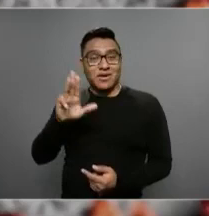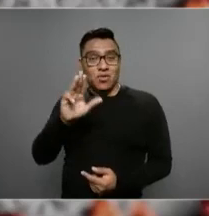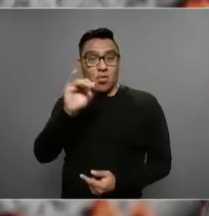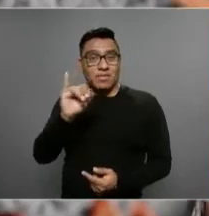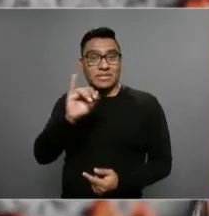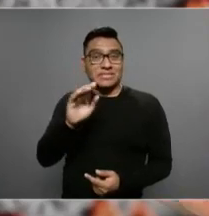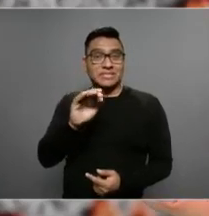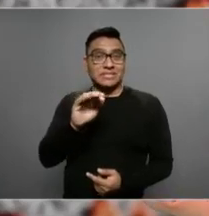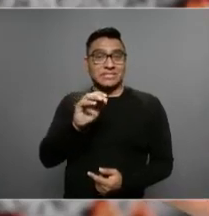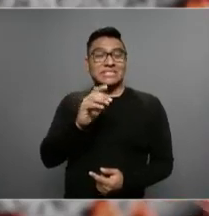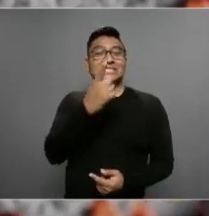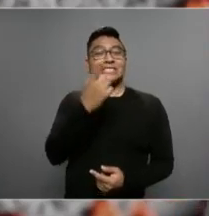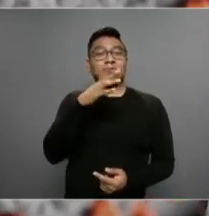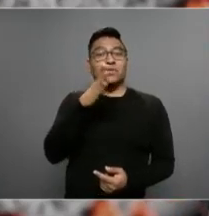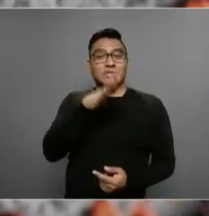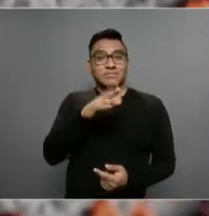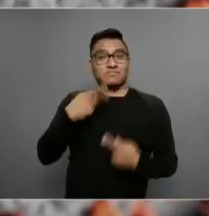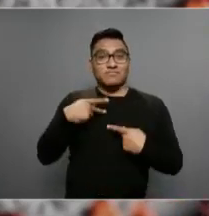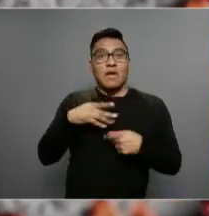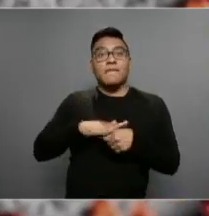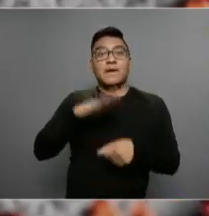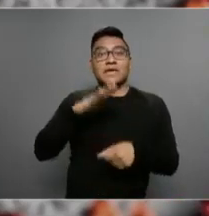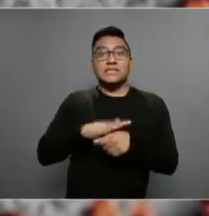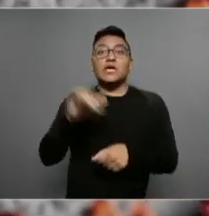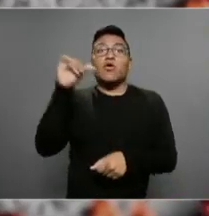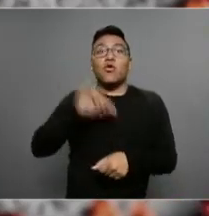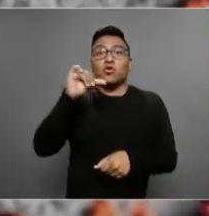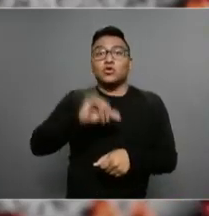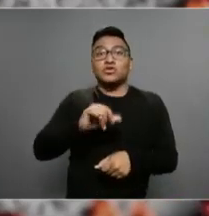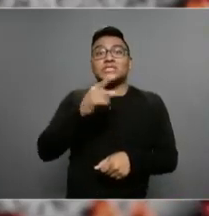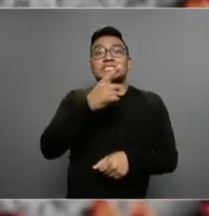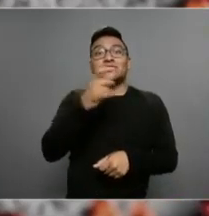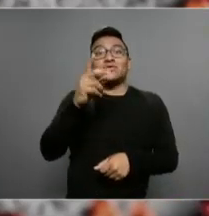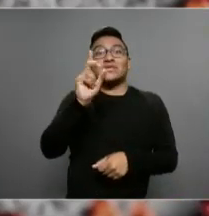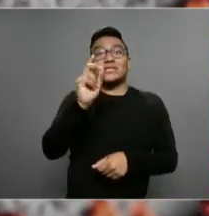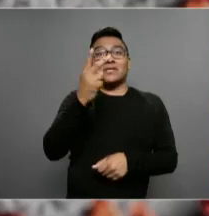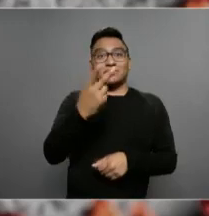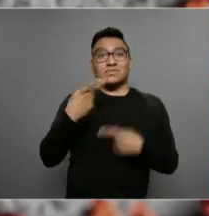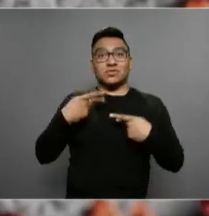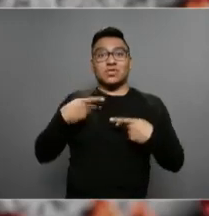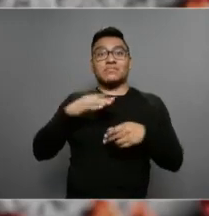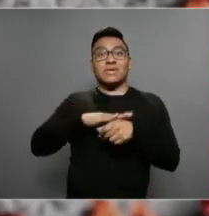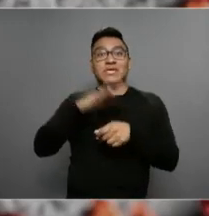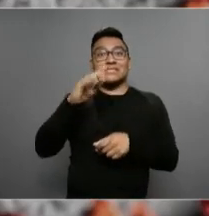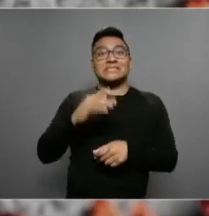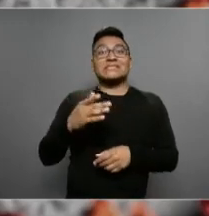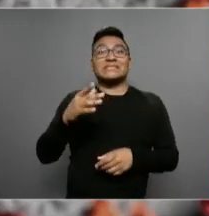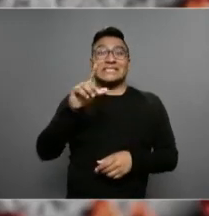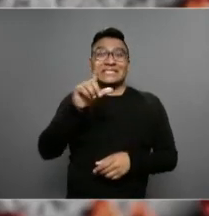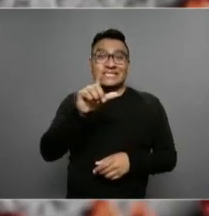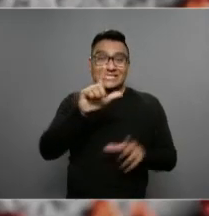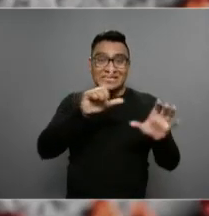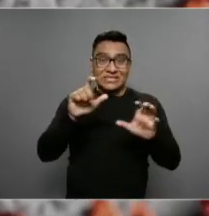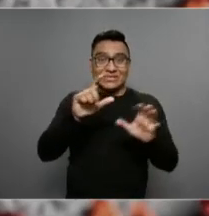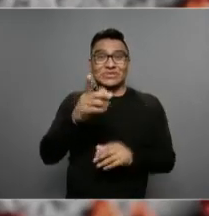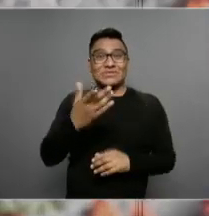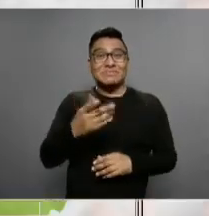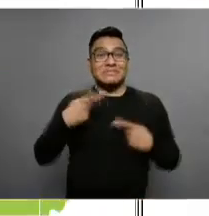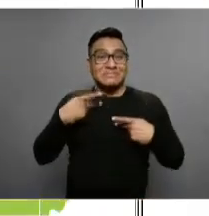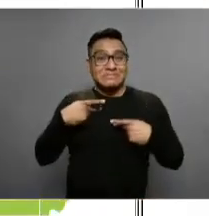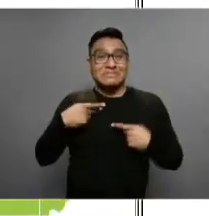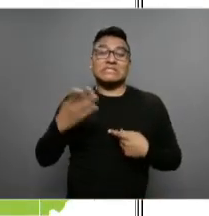miércoles para ayer jueves 110 casos más. Y hoy son 132 casos más. Y sumamos un total de 717 casos de coronavirus